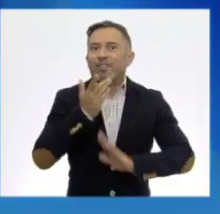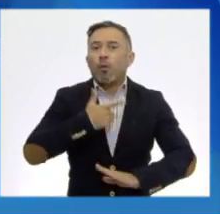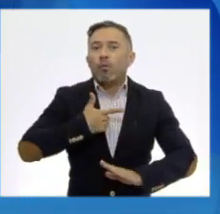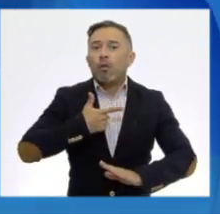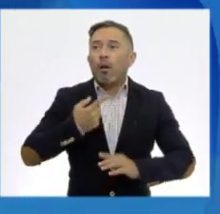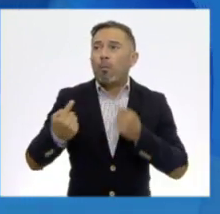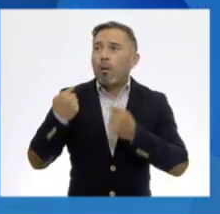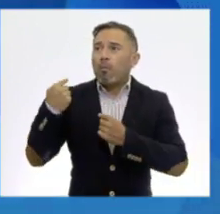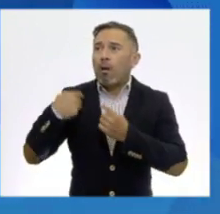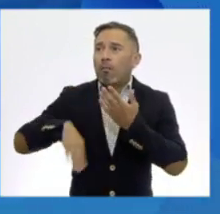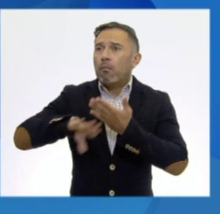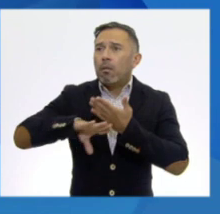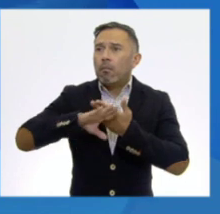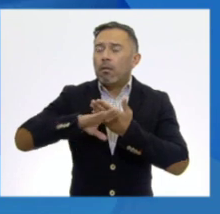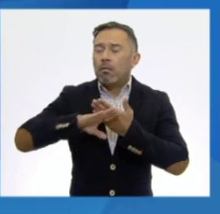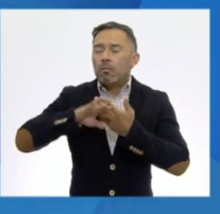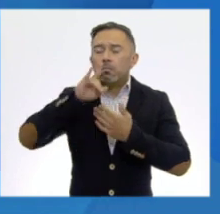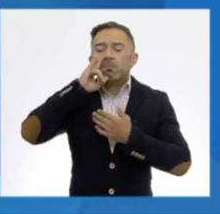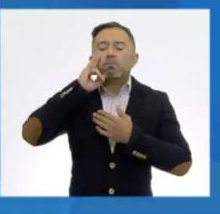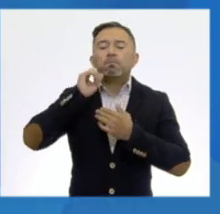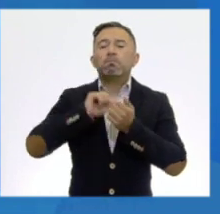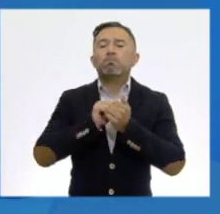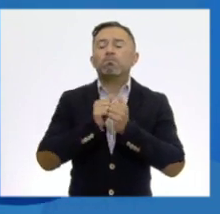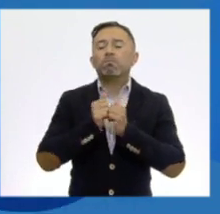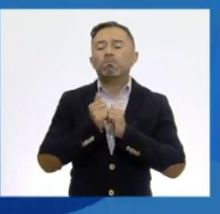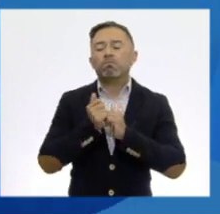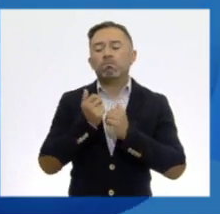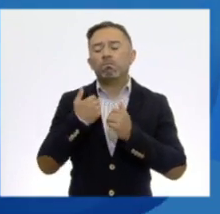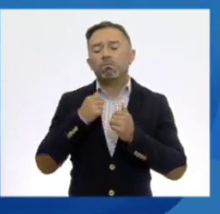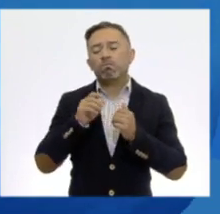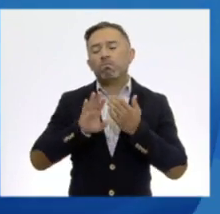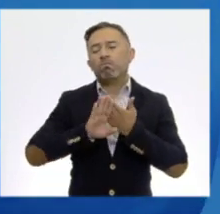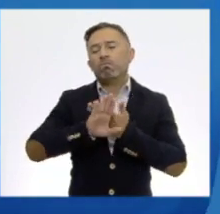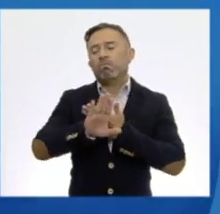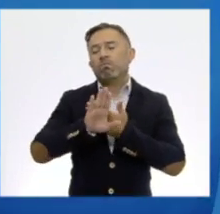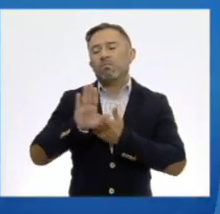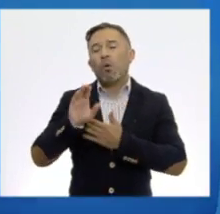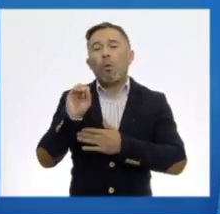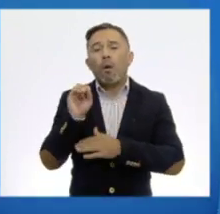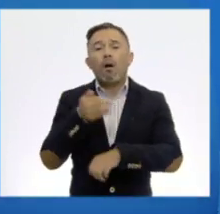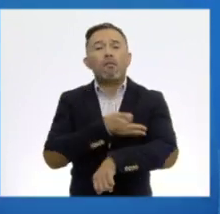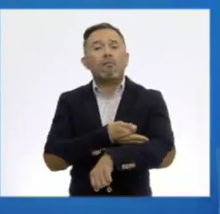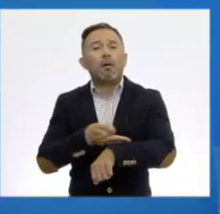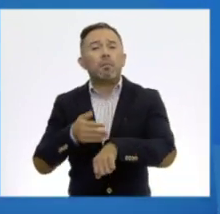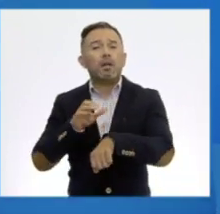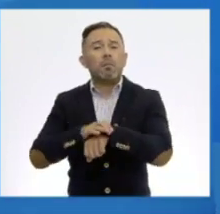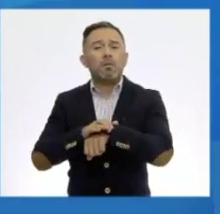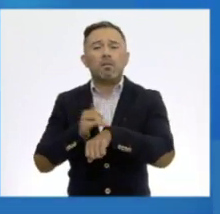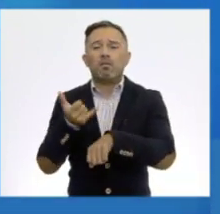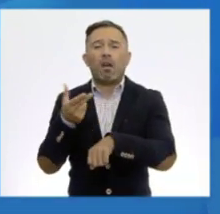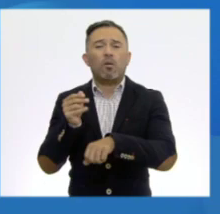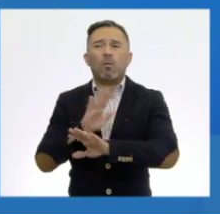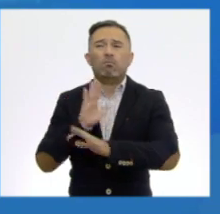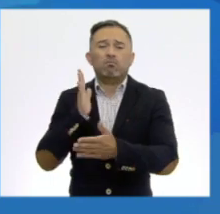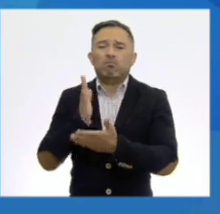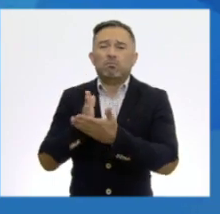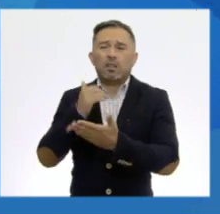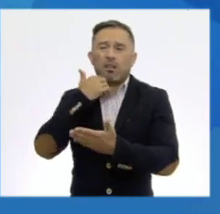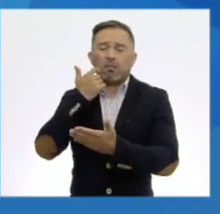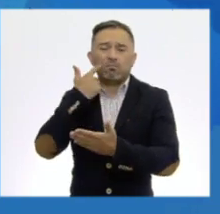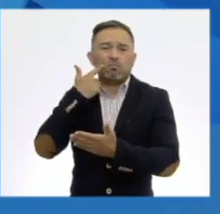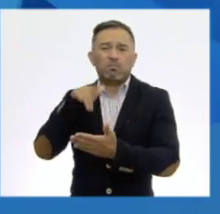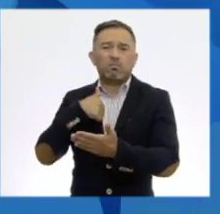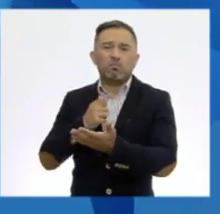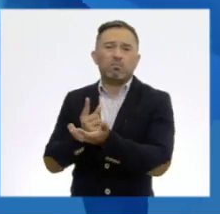que empiecen a aislarse de su familia y de sus amistades. Sí, eso es muy cierto. Yo creo que ahí es